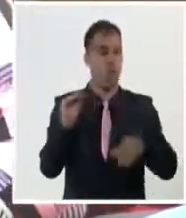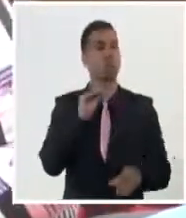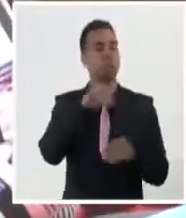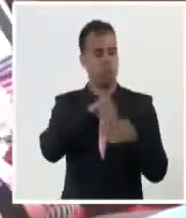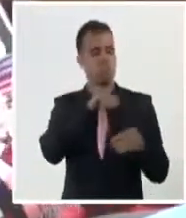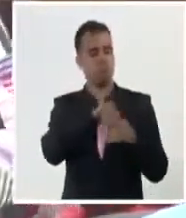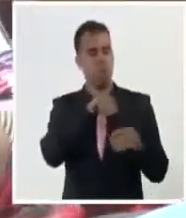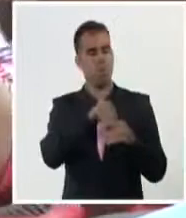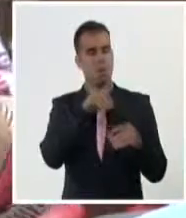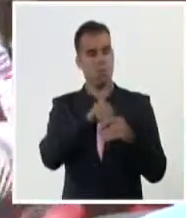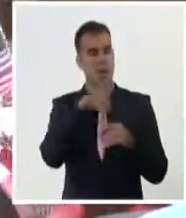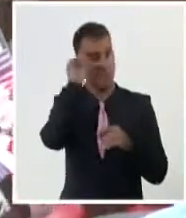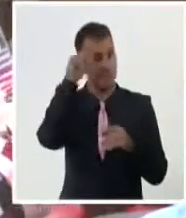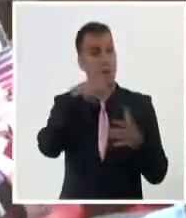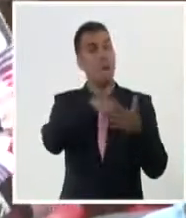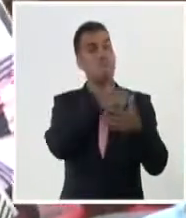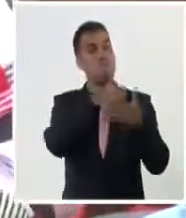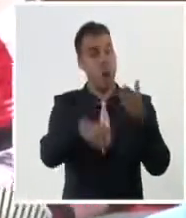plan.